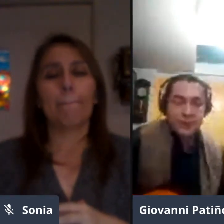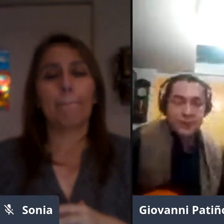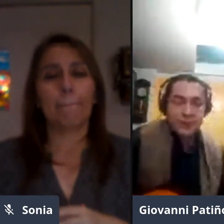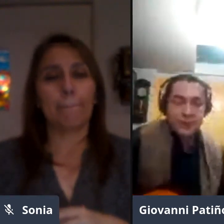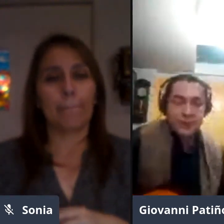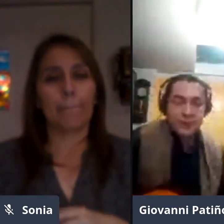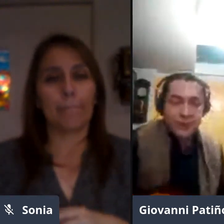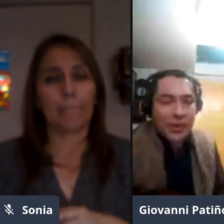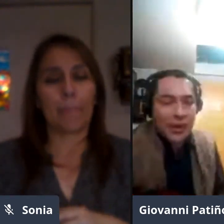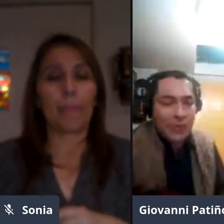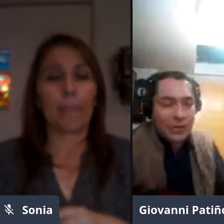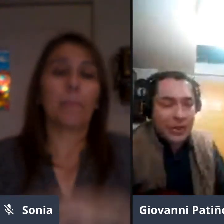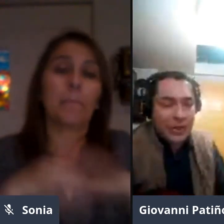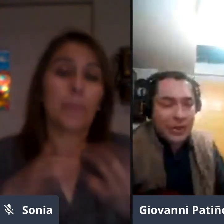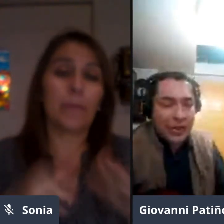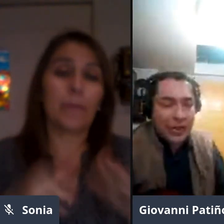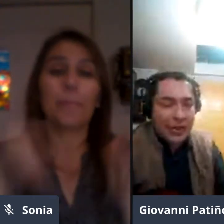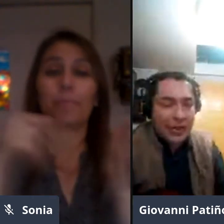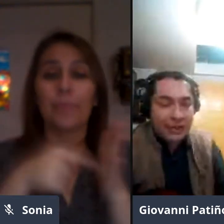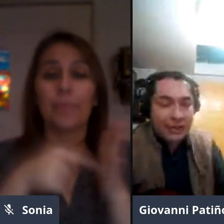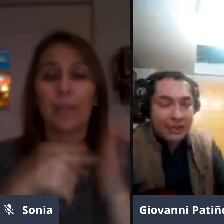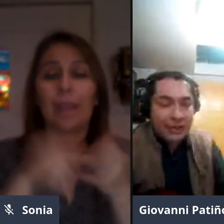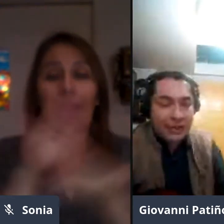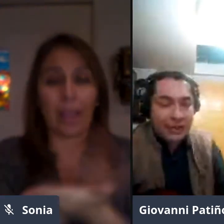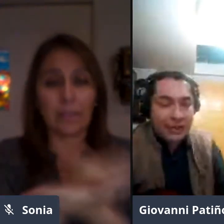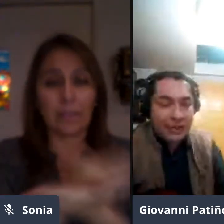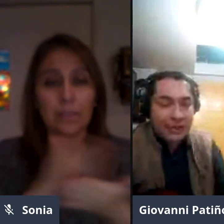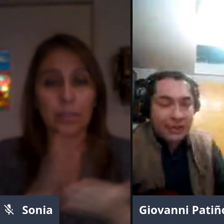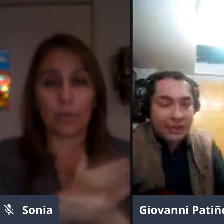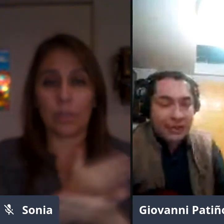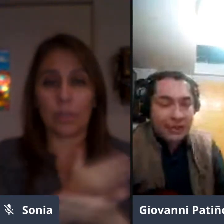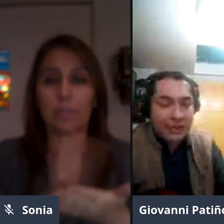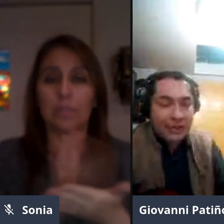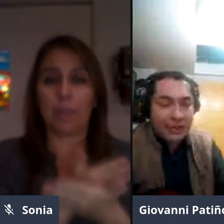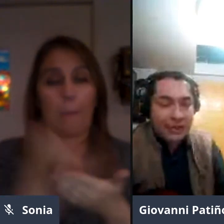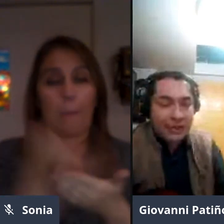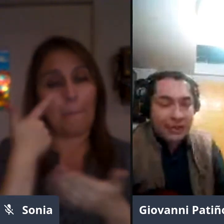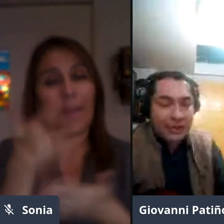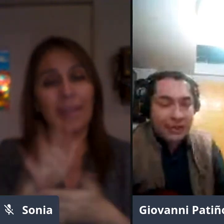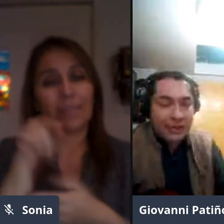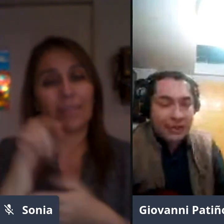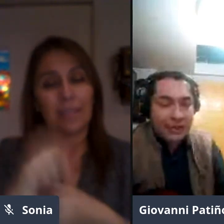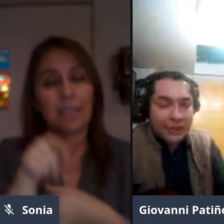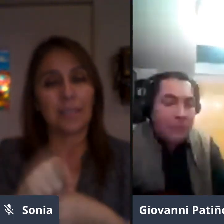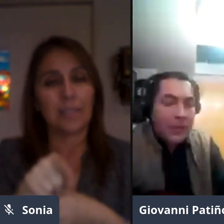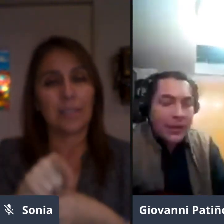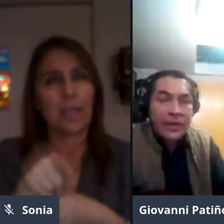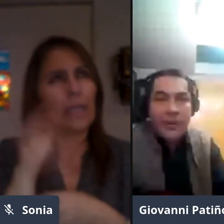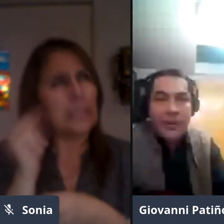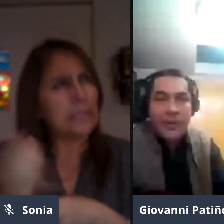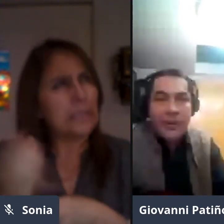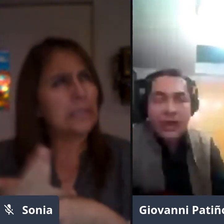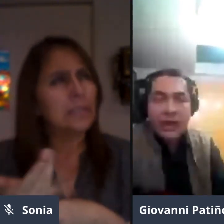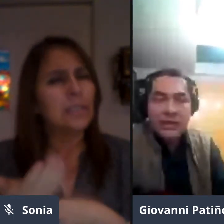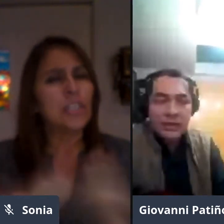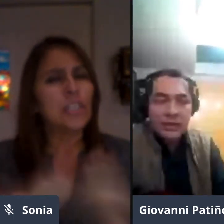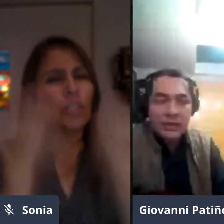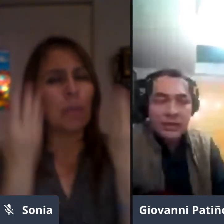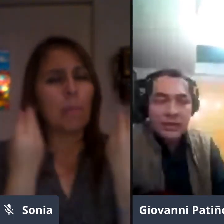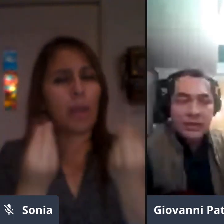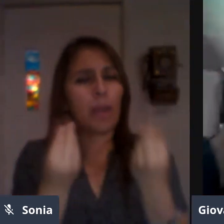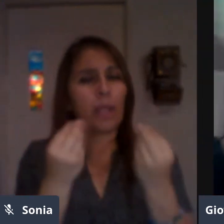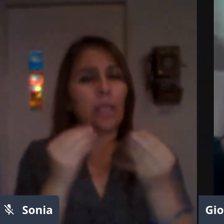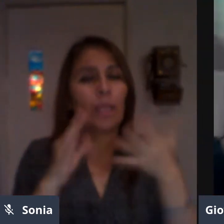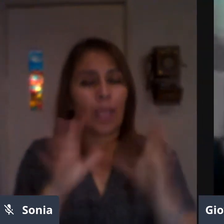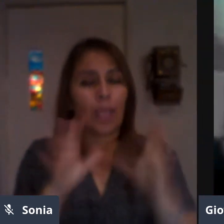bueno digamos que canciones como de esta canción para el colectivo perro sin